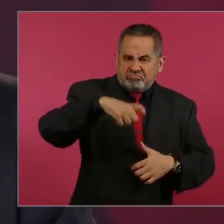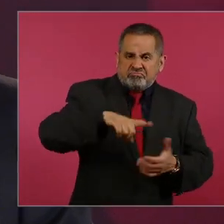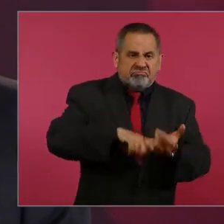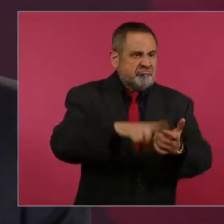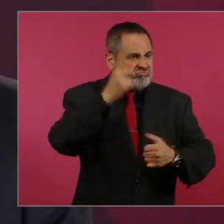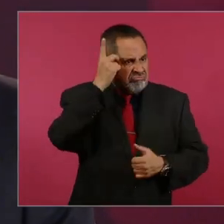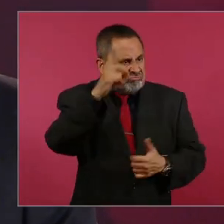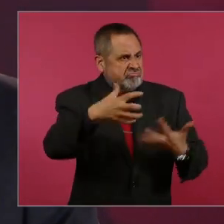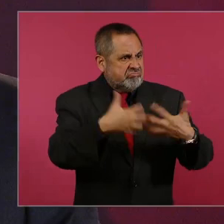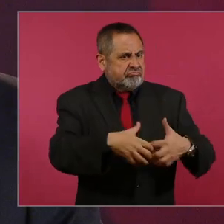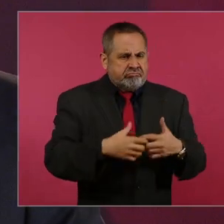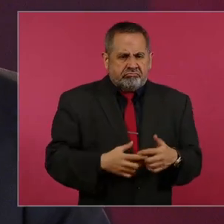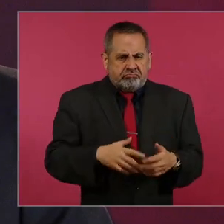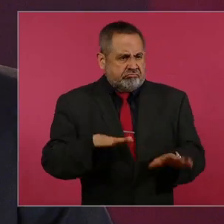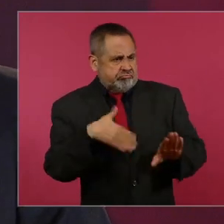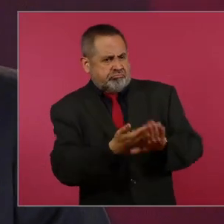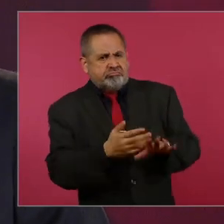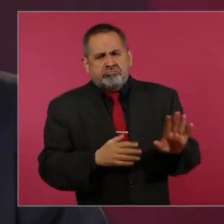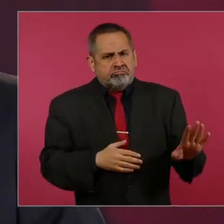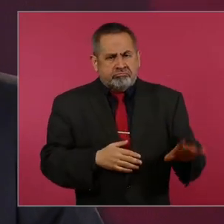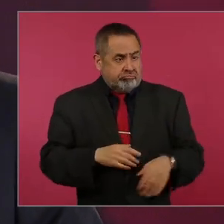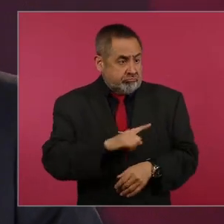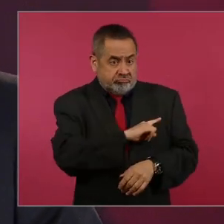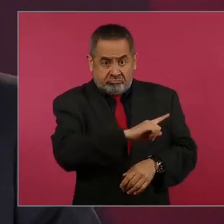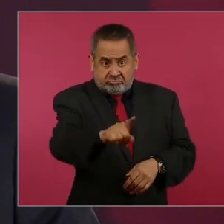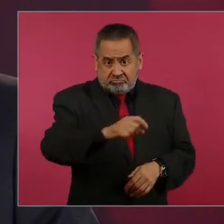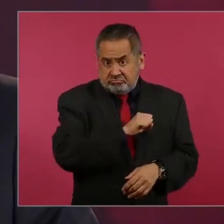No todo el que tiene es malvado,